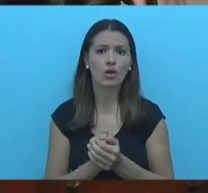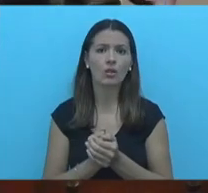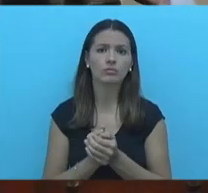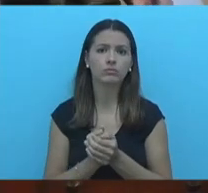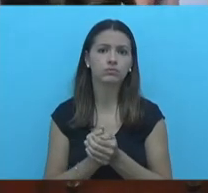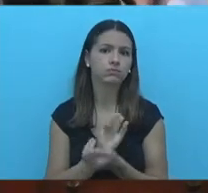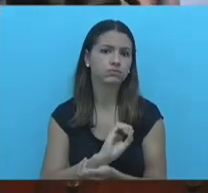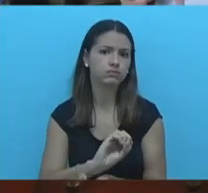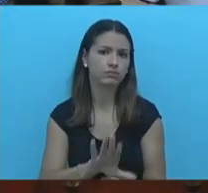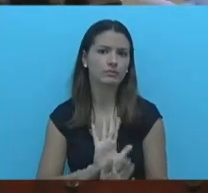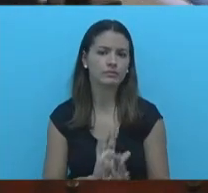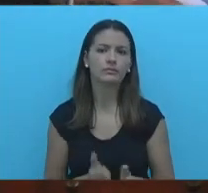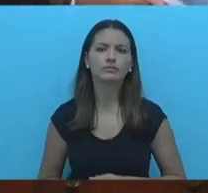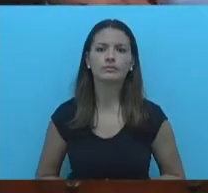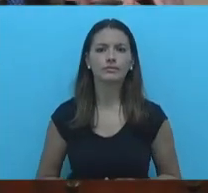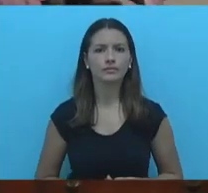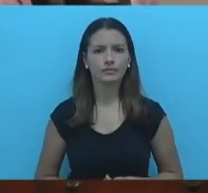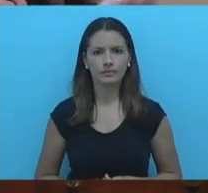destinos.